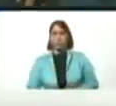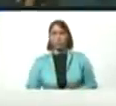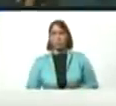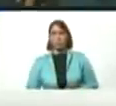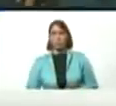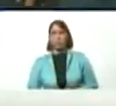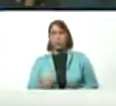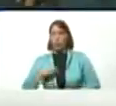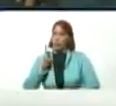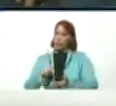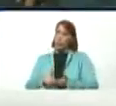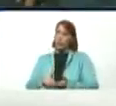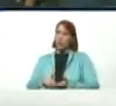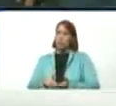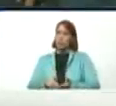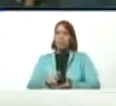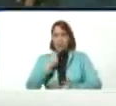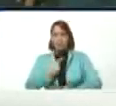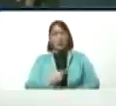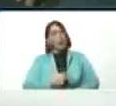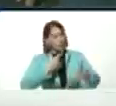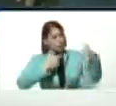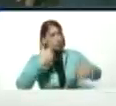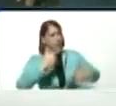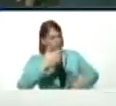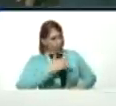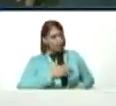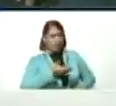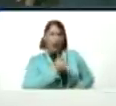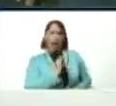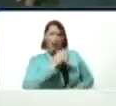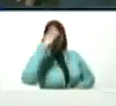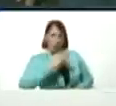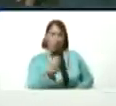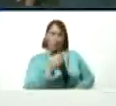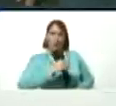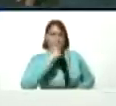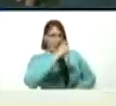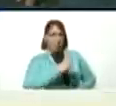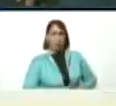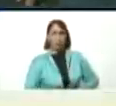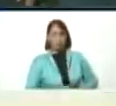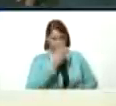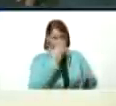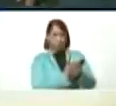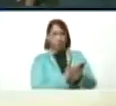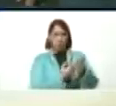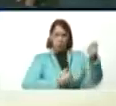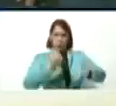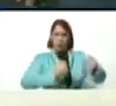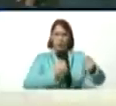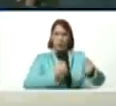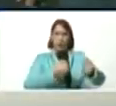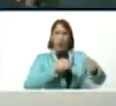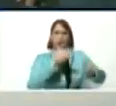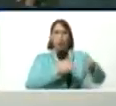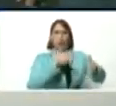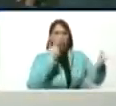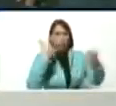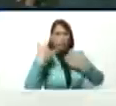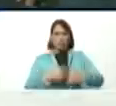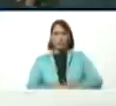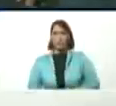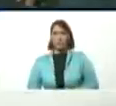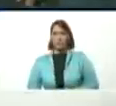decirle, comandante, aquí tiene un soldado más. Nicolás Maduro, chofer de autobús. Vamos a ver el video,